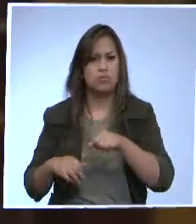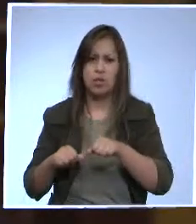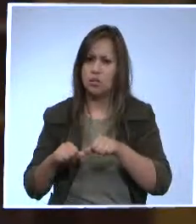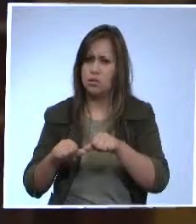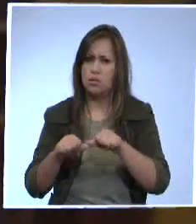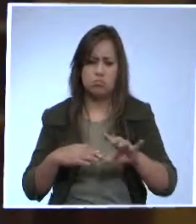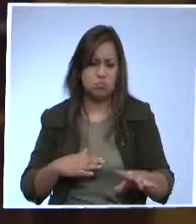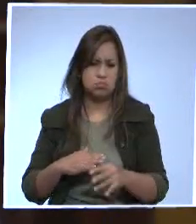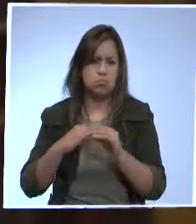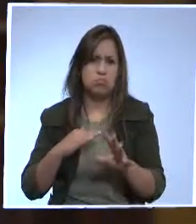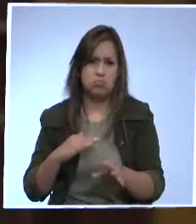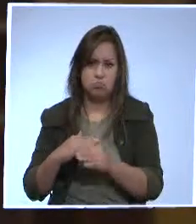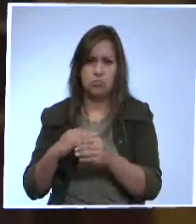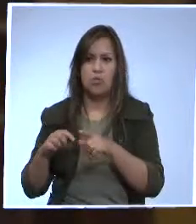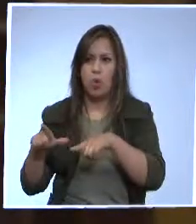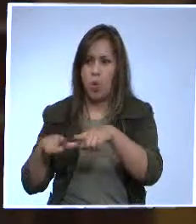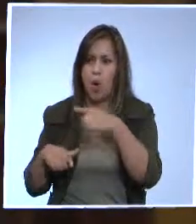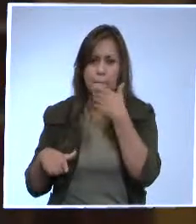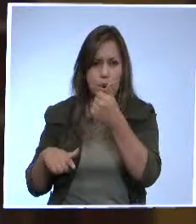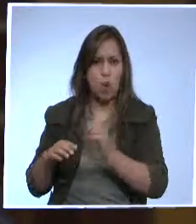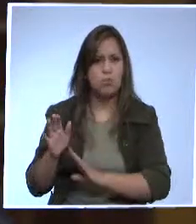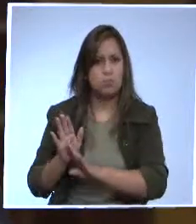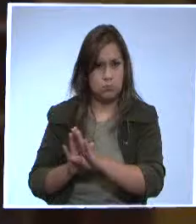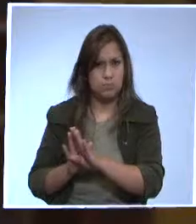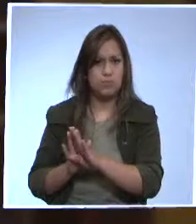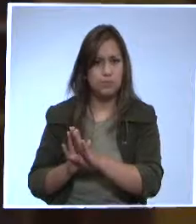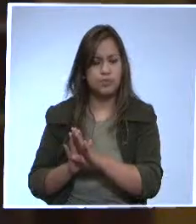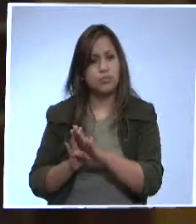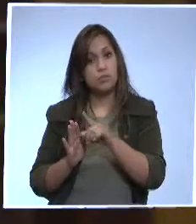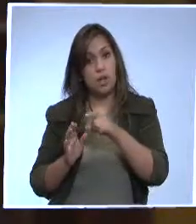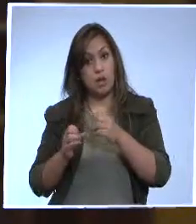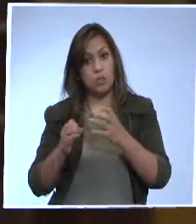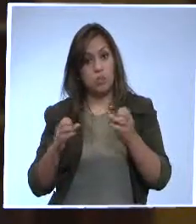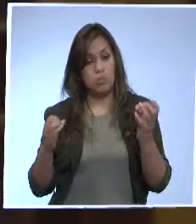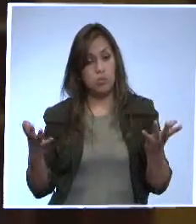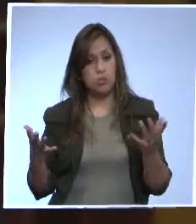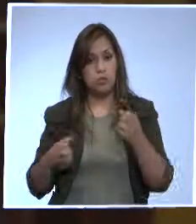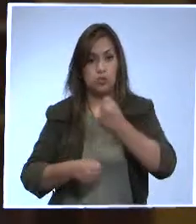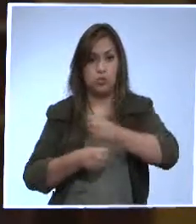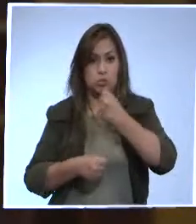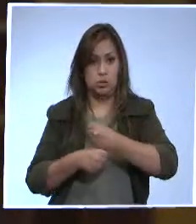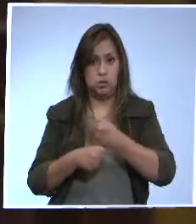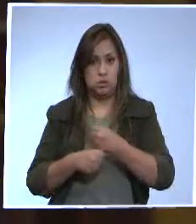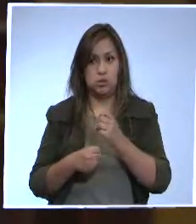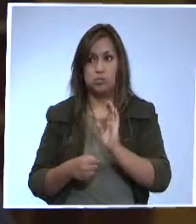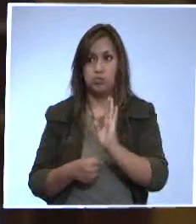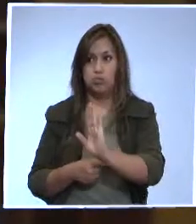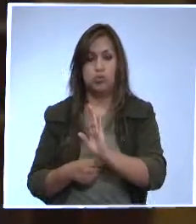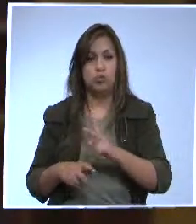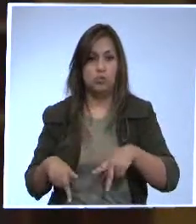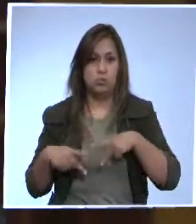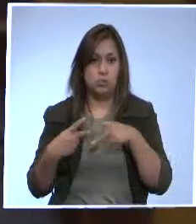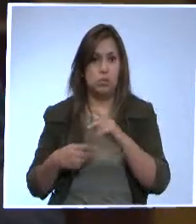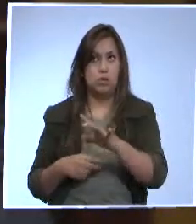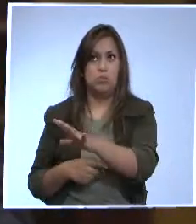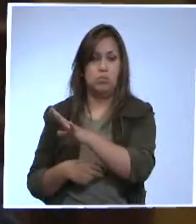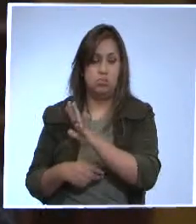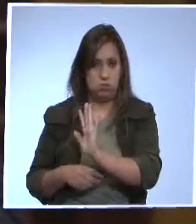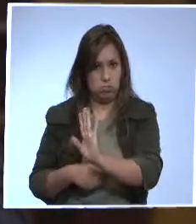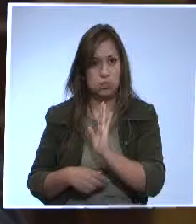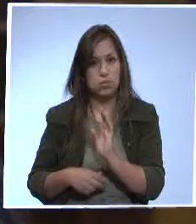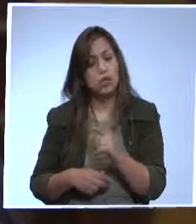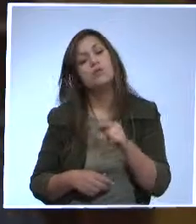a la zona al sector tienen la mayoría la gran parte de sus trabajadores son del sector de la zona es lo que me comentaba así que